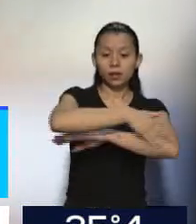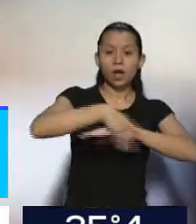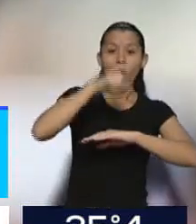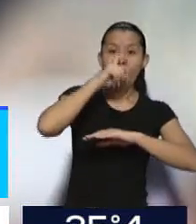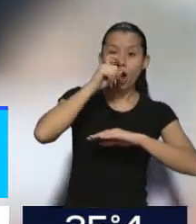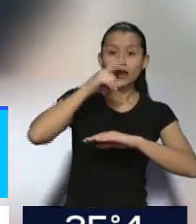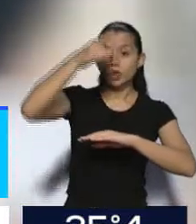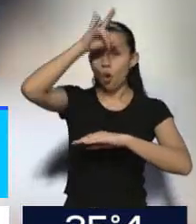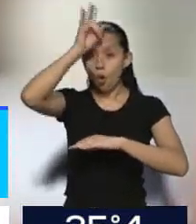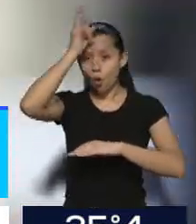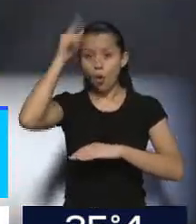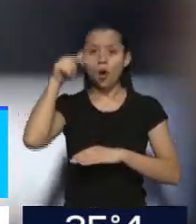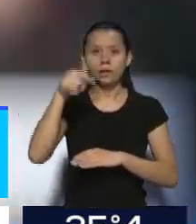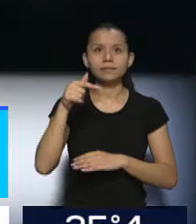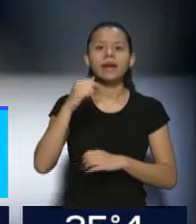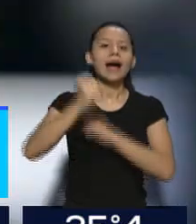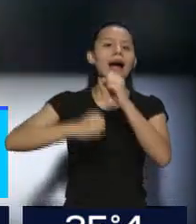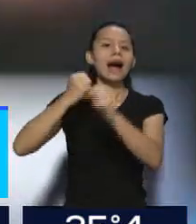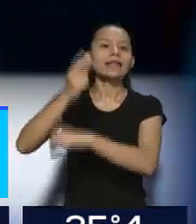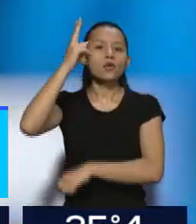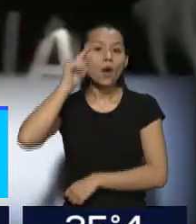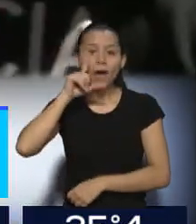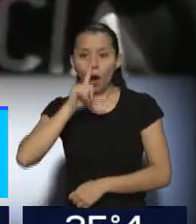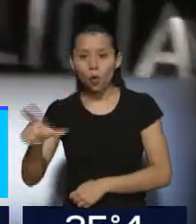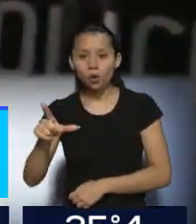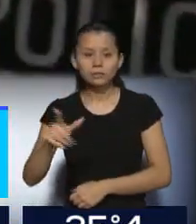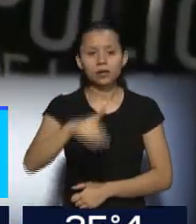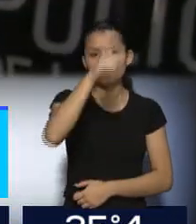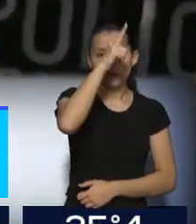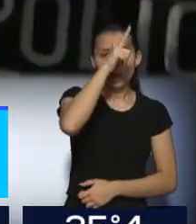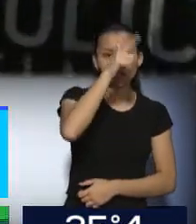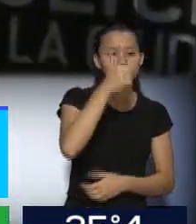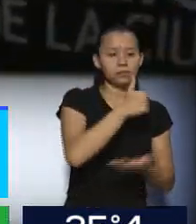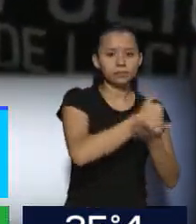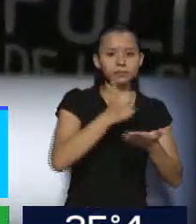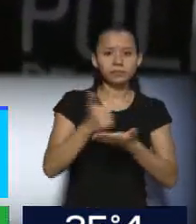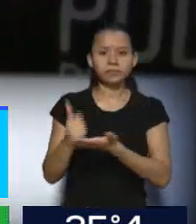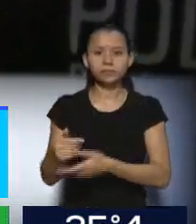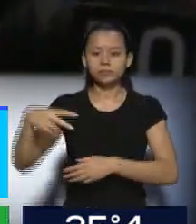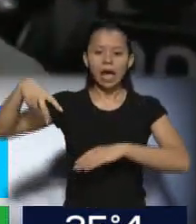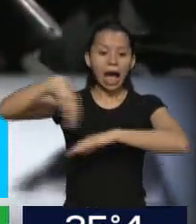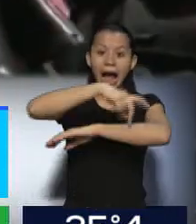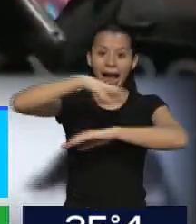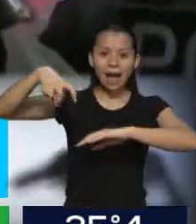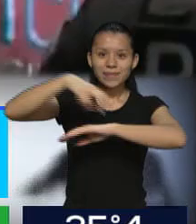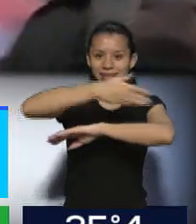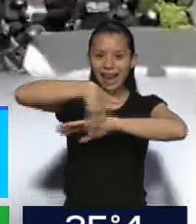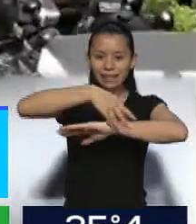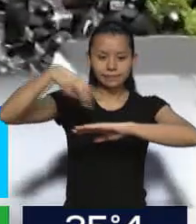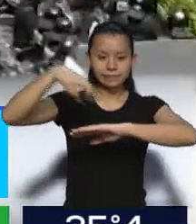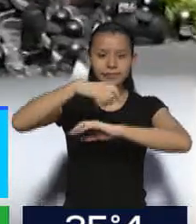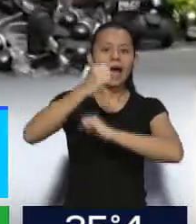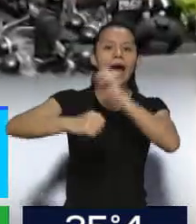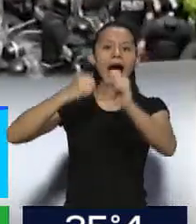Julio. Sin detener la marcha, los efectivos se organizaron para llevar a quien cruzara por Corrientes en dirección al